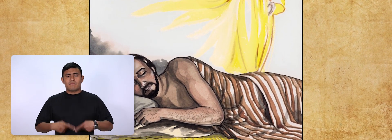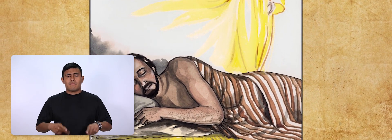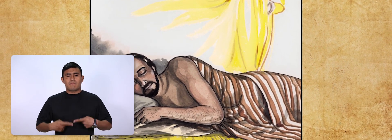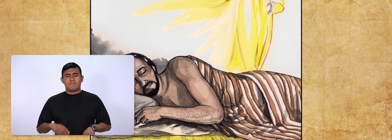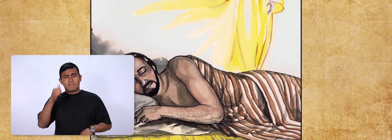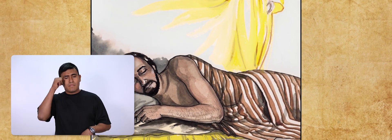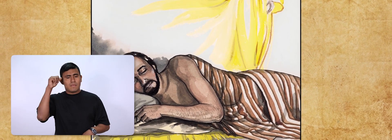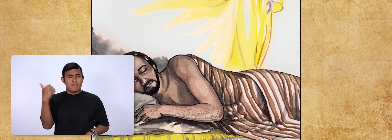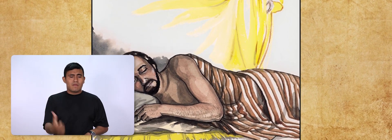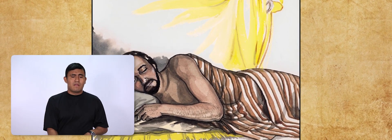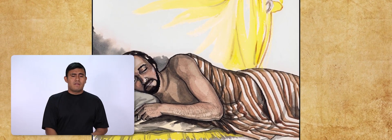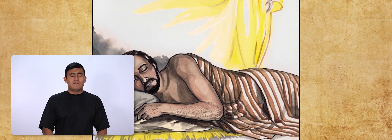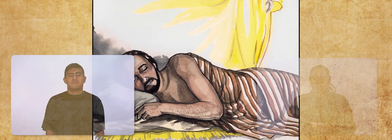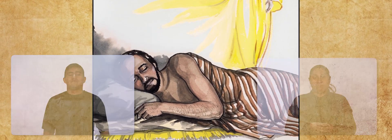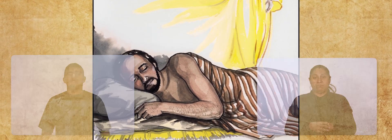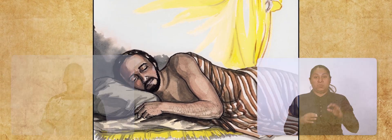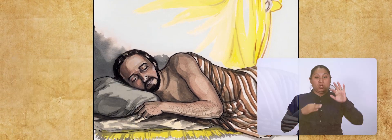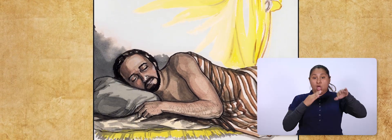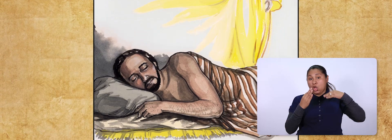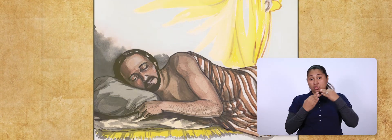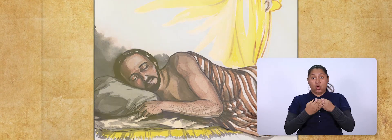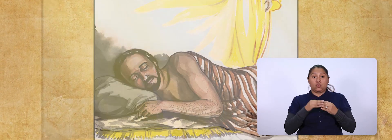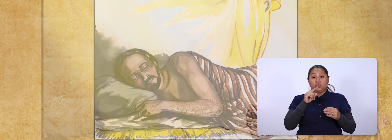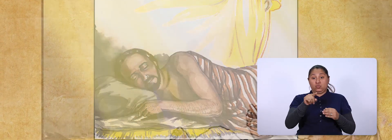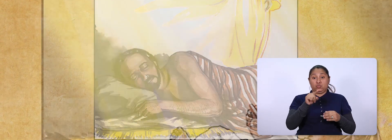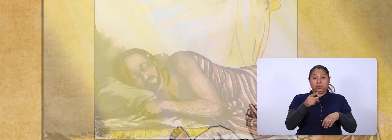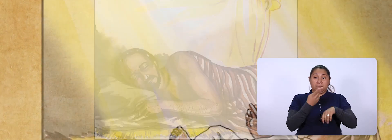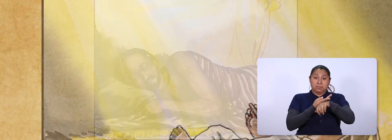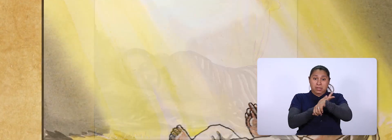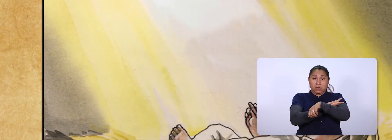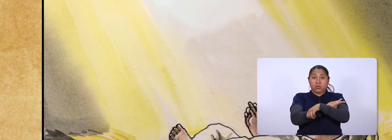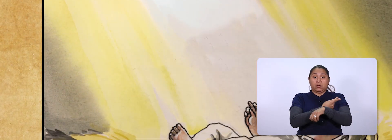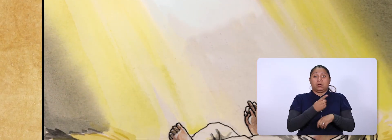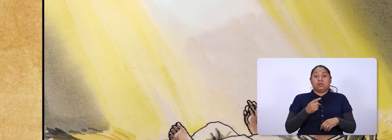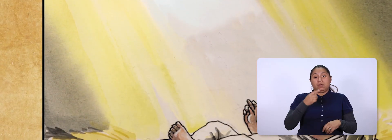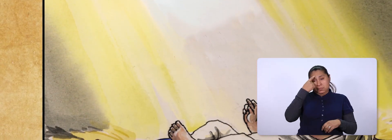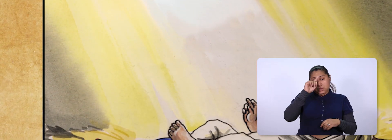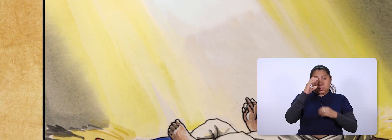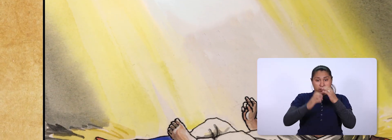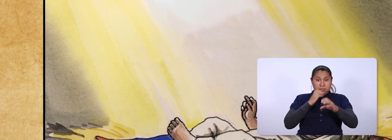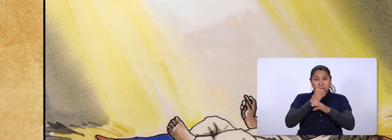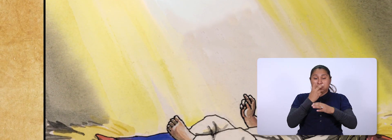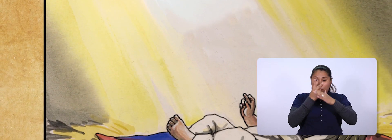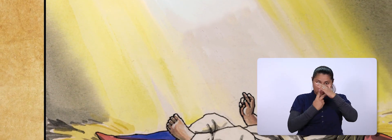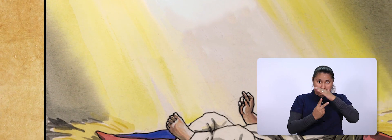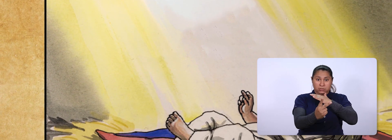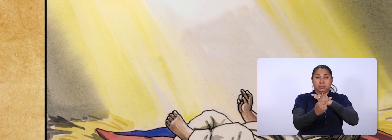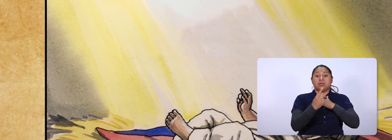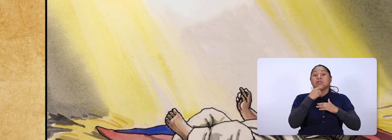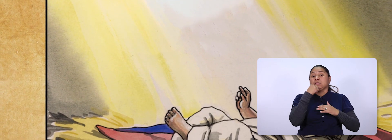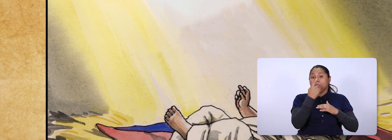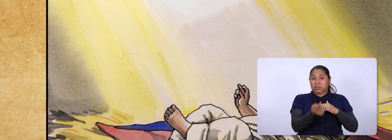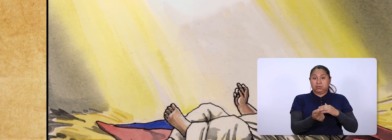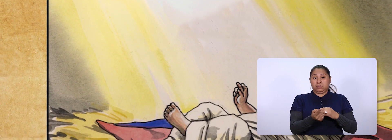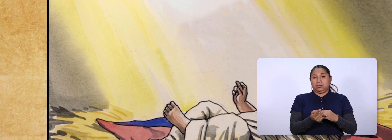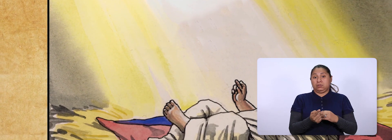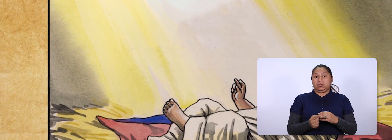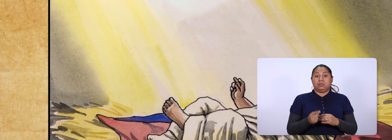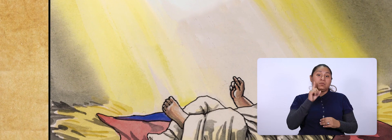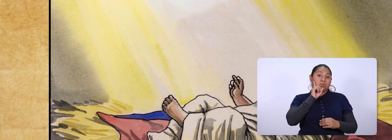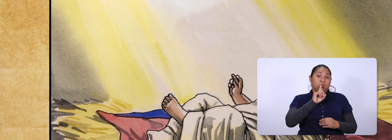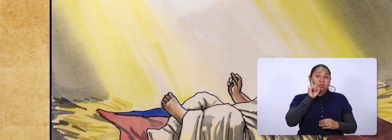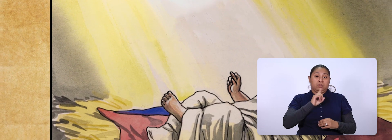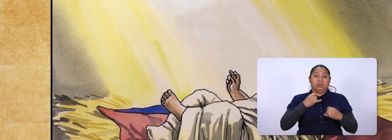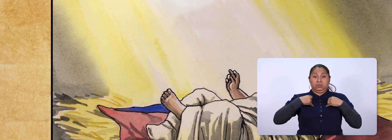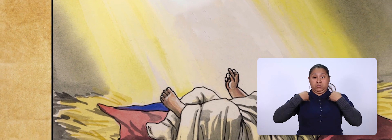salvará a su pueblo de sus pecados. Todo esto sucedió para que se cumpliera lo que el Señor había dicho por medio del